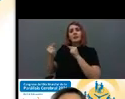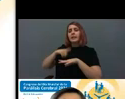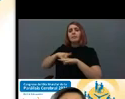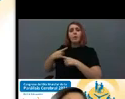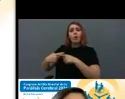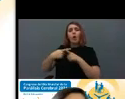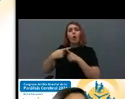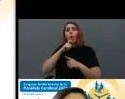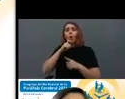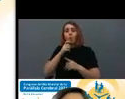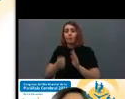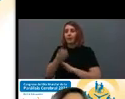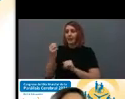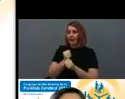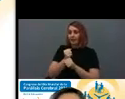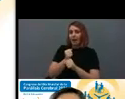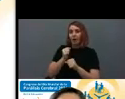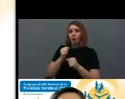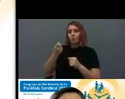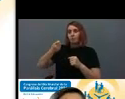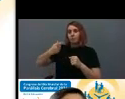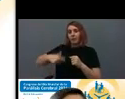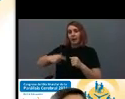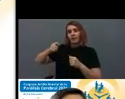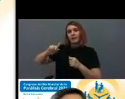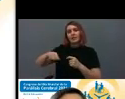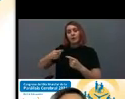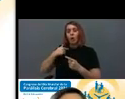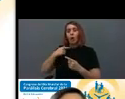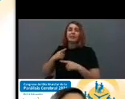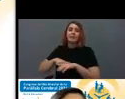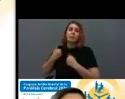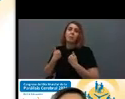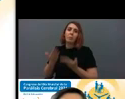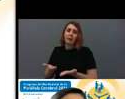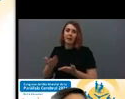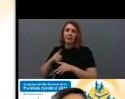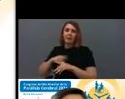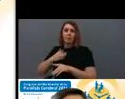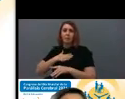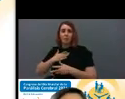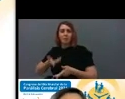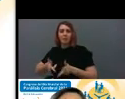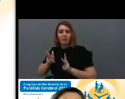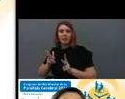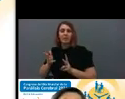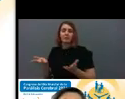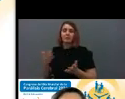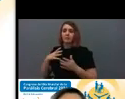tiempos? Tiempo de trabajo remunerado, tiempo donado, tiempo propio, tiempo libre, tiempo